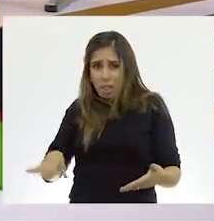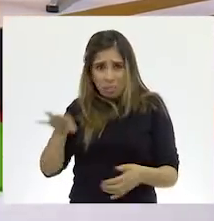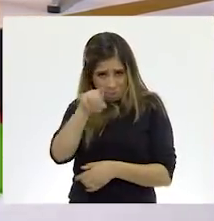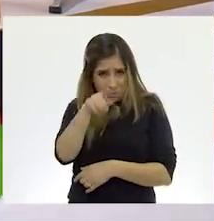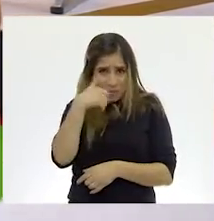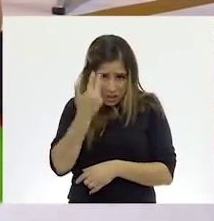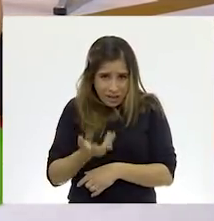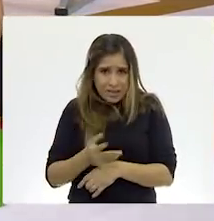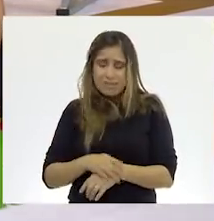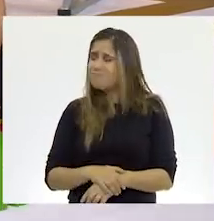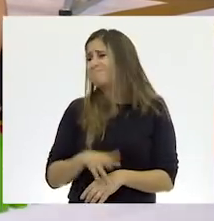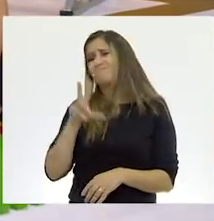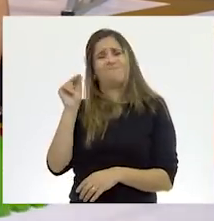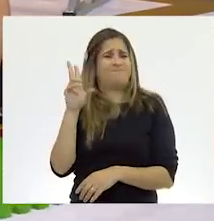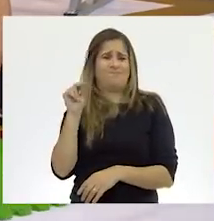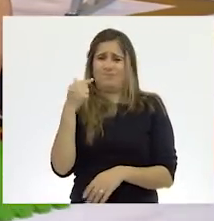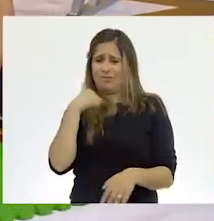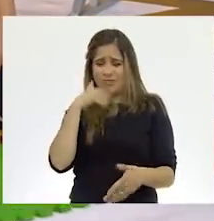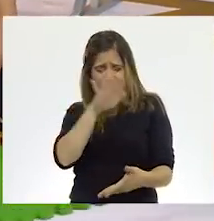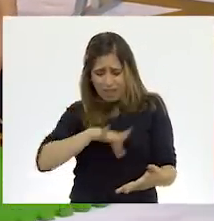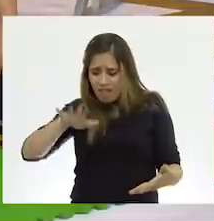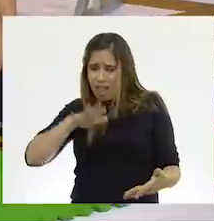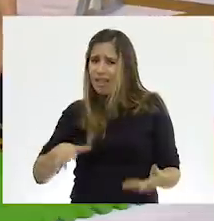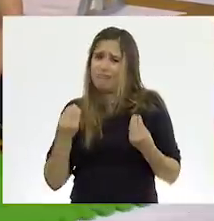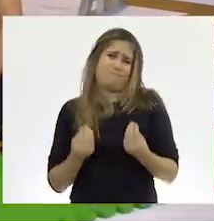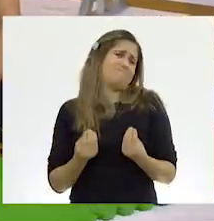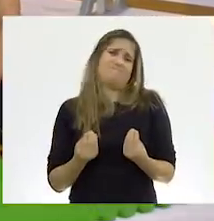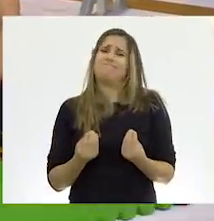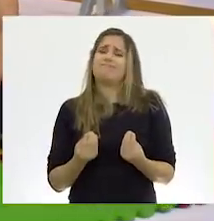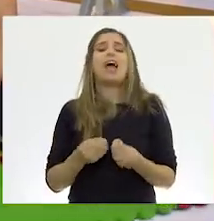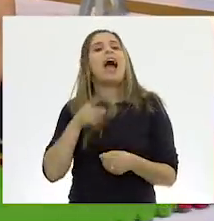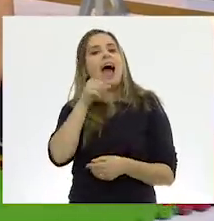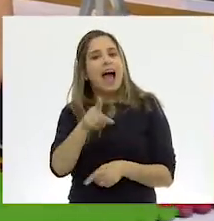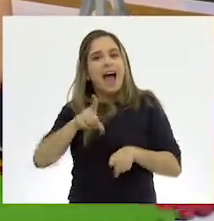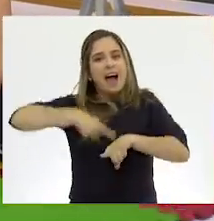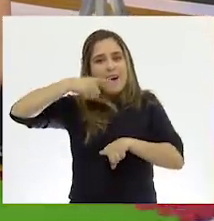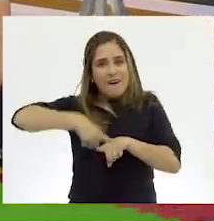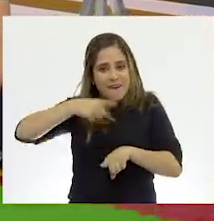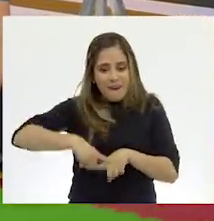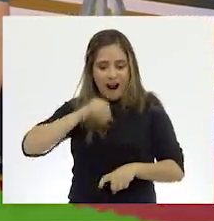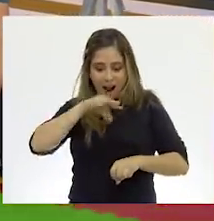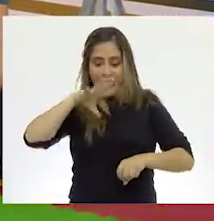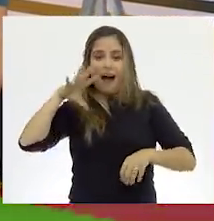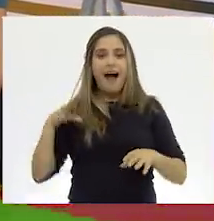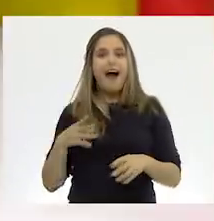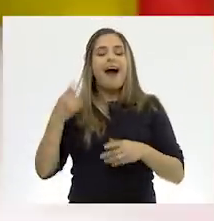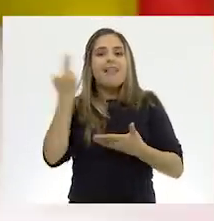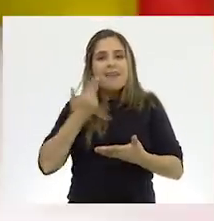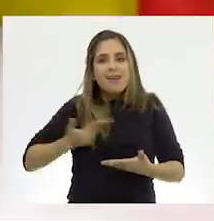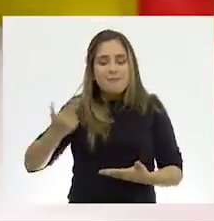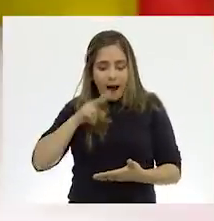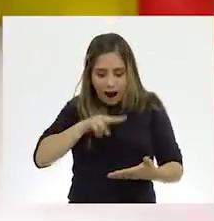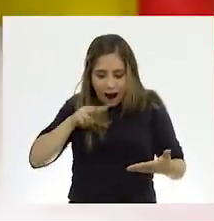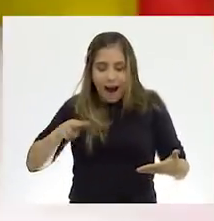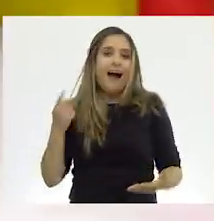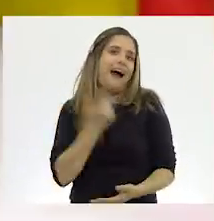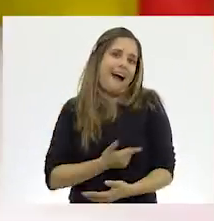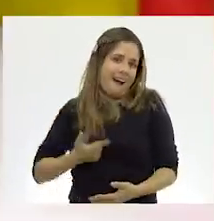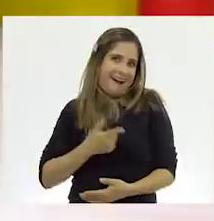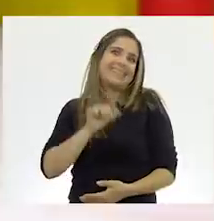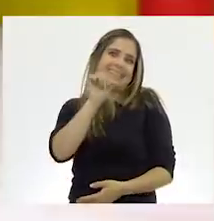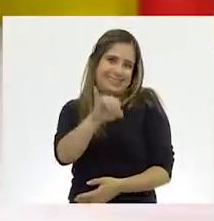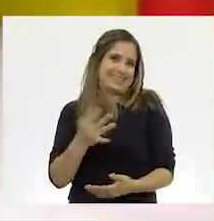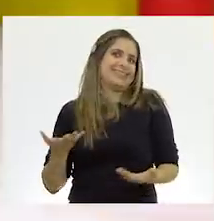no, tal vez me da flojera leer tanto. ¿Y si tuviera muchos colores? Tal vez se hace atractivo y me dan ganas de leerlo. ¿Y si